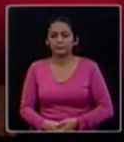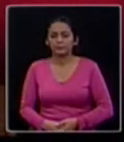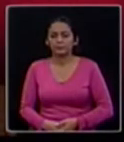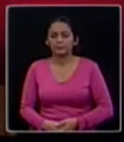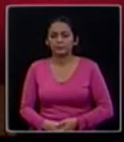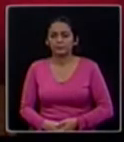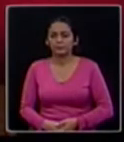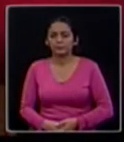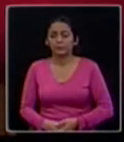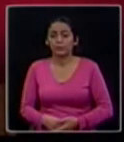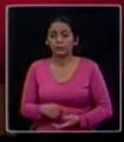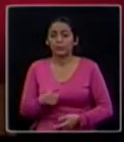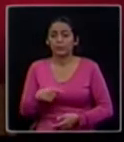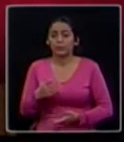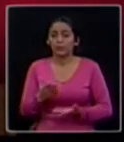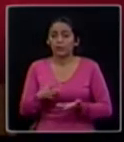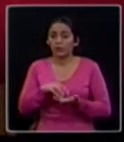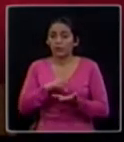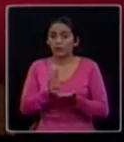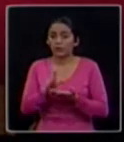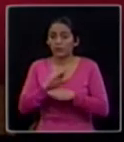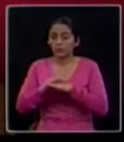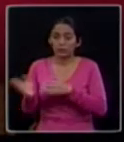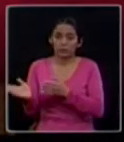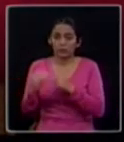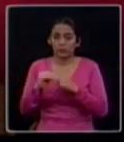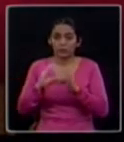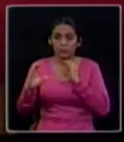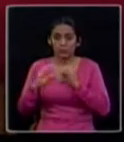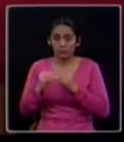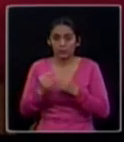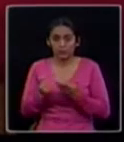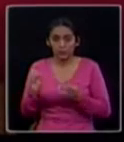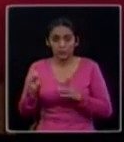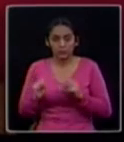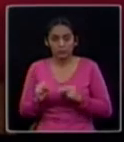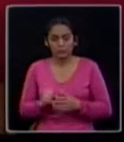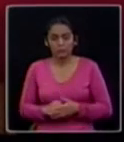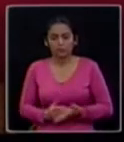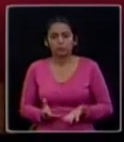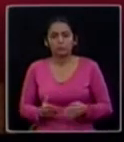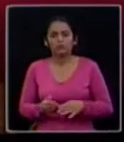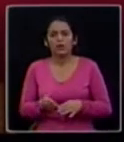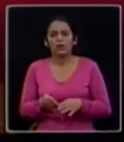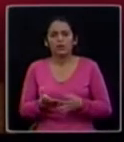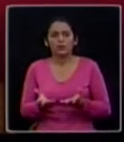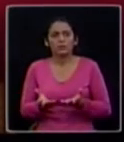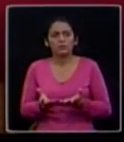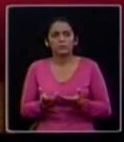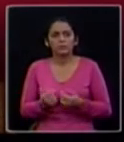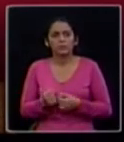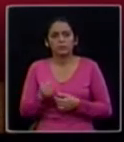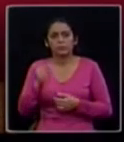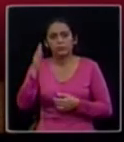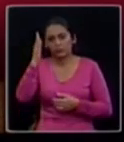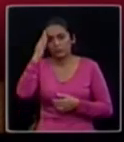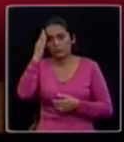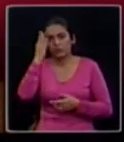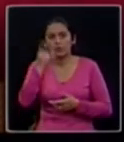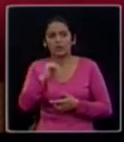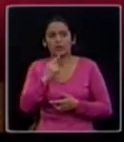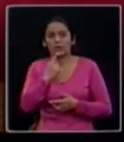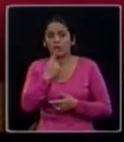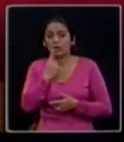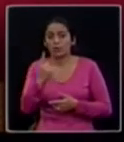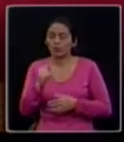a la Asamblea? ¿No saben ustedes si los van a llamar o no? Entiendo que existe ya la invitación, la sí, hacia la mesa de fiscalización,